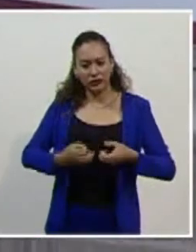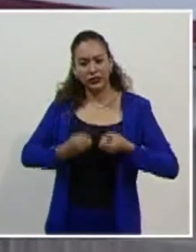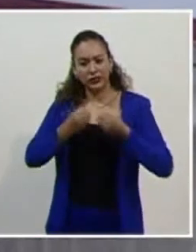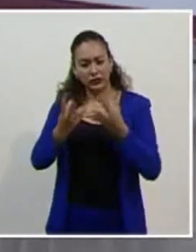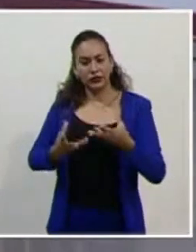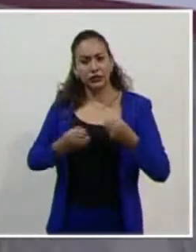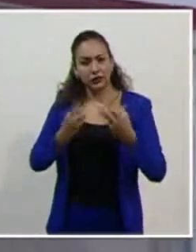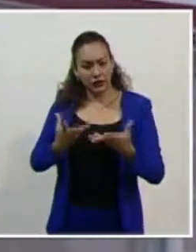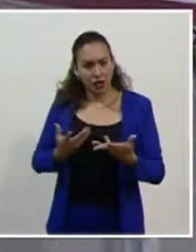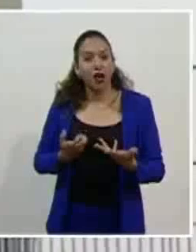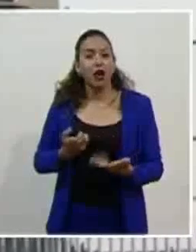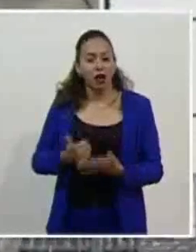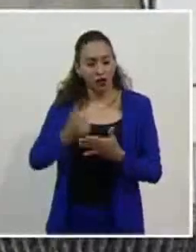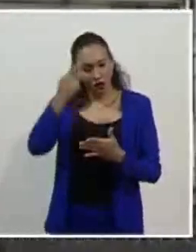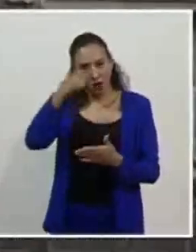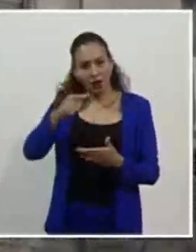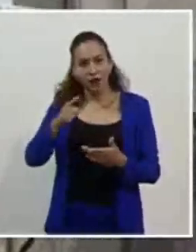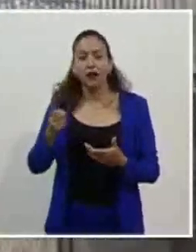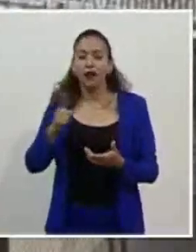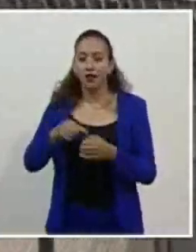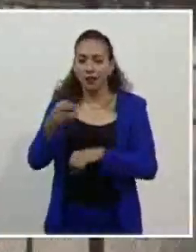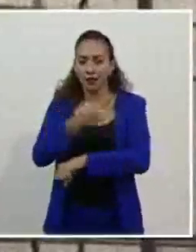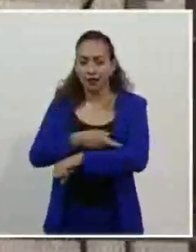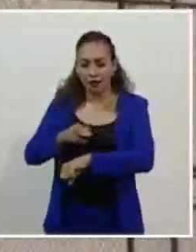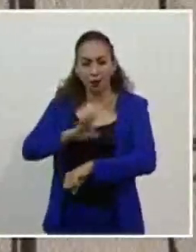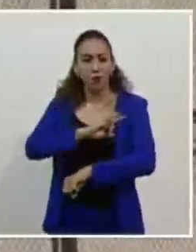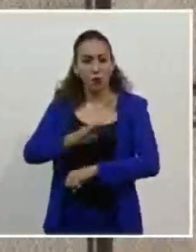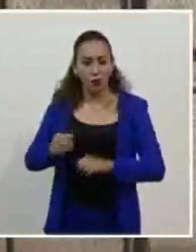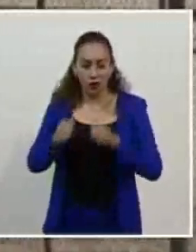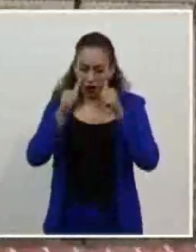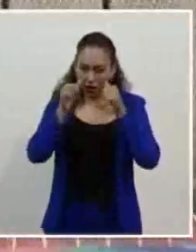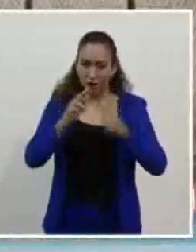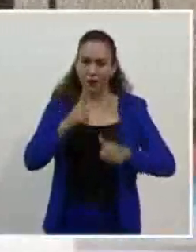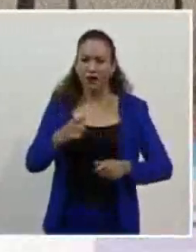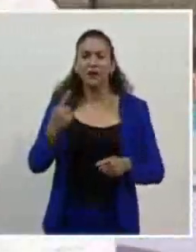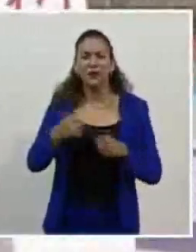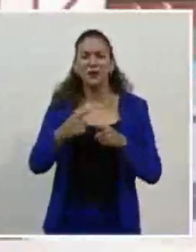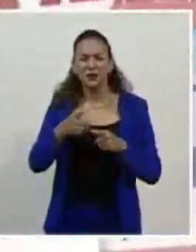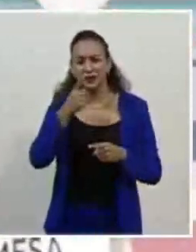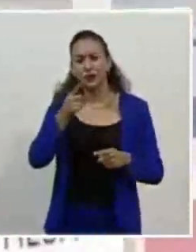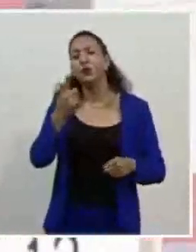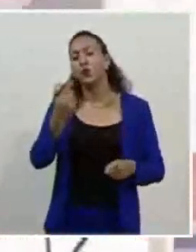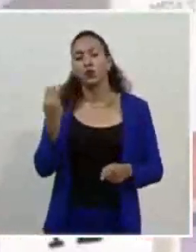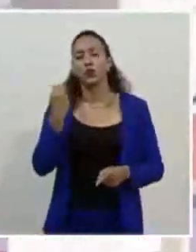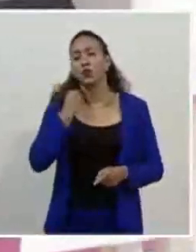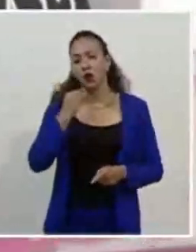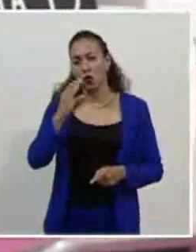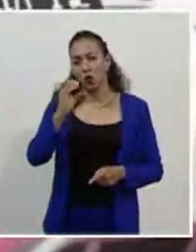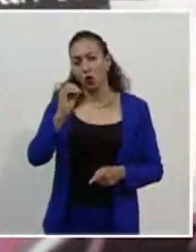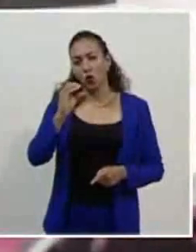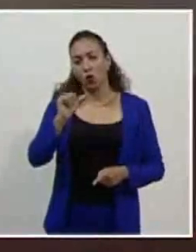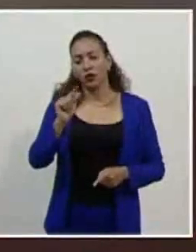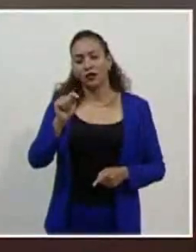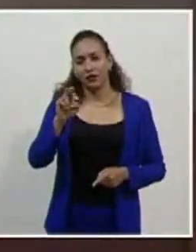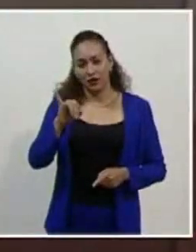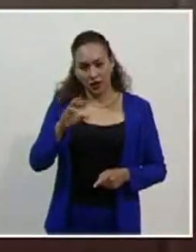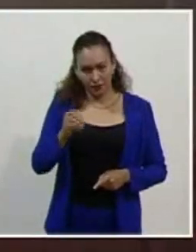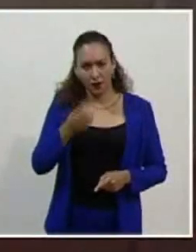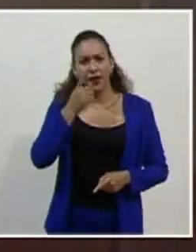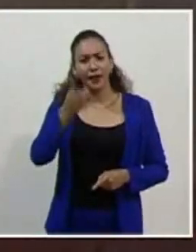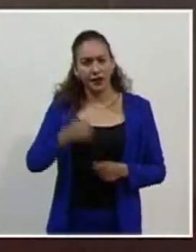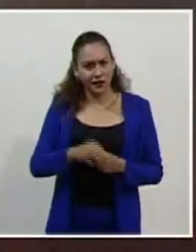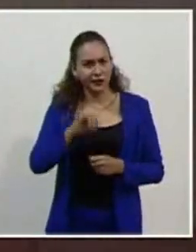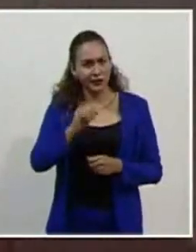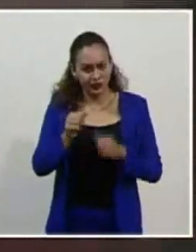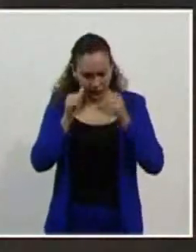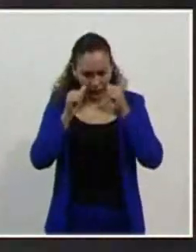que afectan su futuro. Así lo señaló el abogado Octavio Mancebo del Castillo Sosa en el blog Axis del